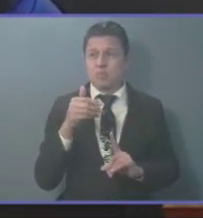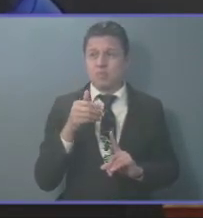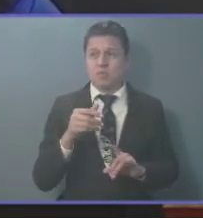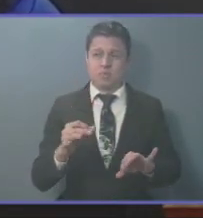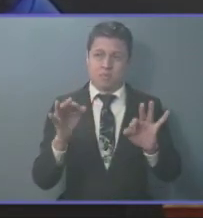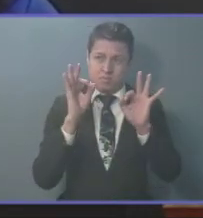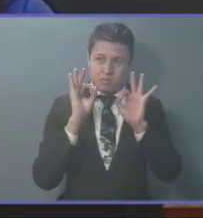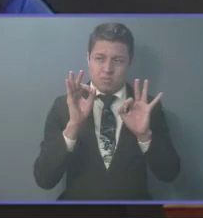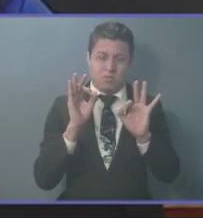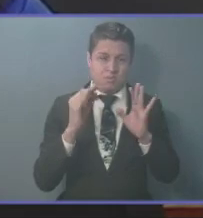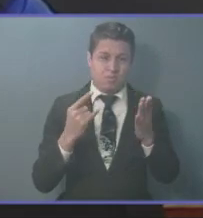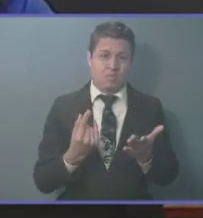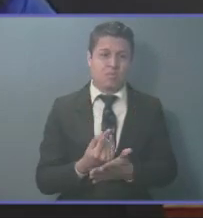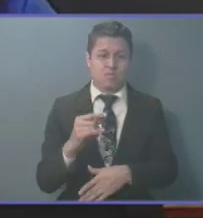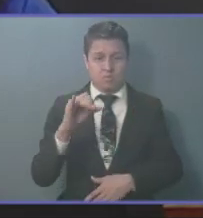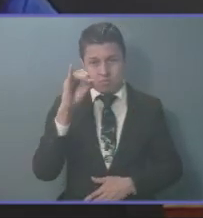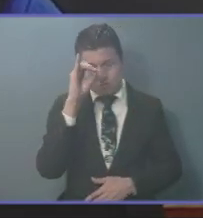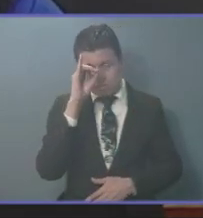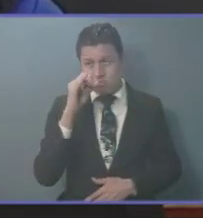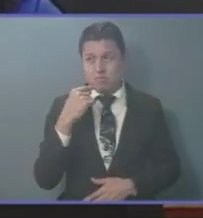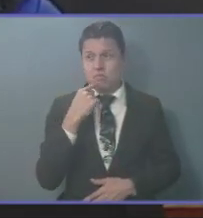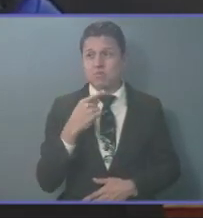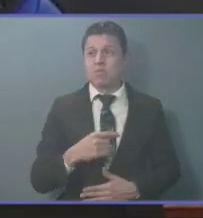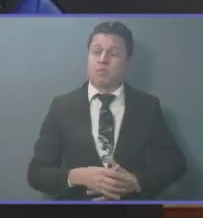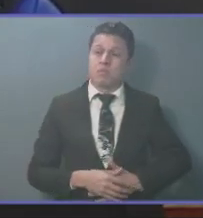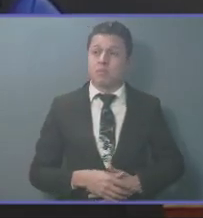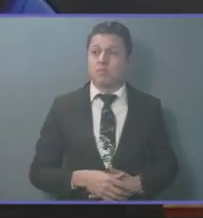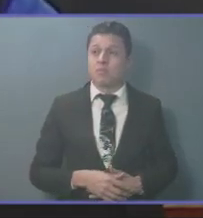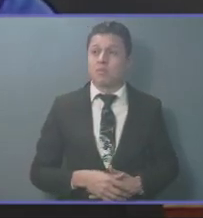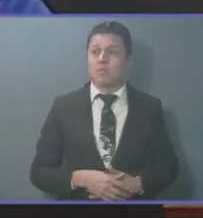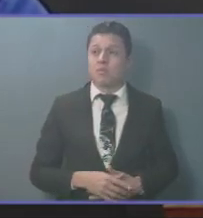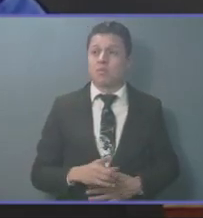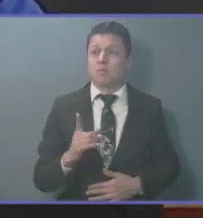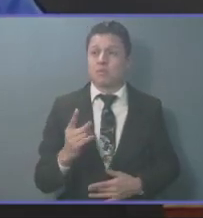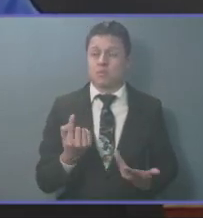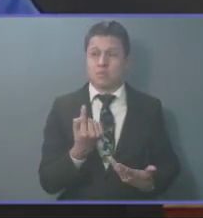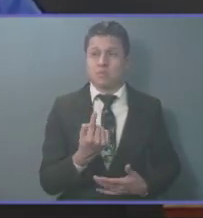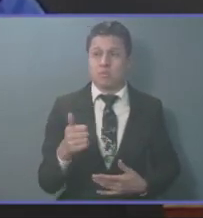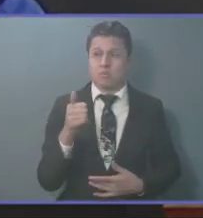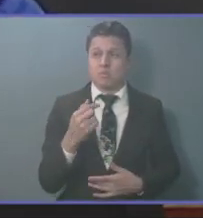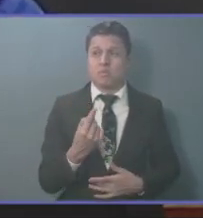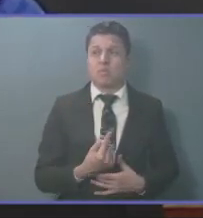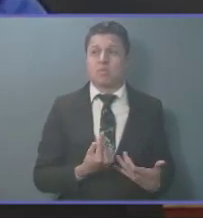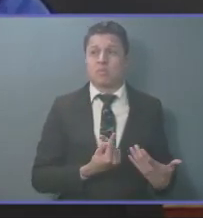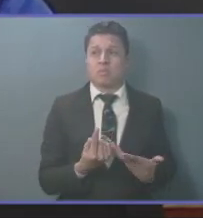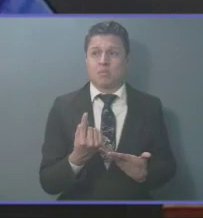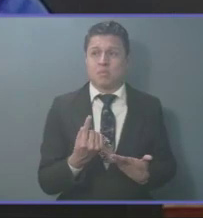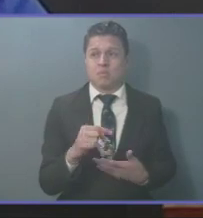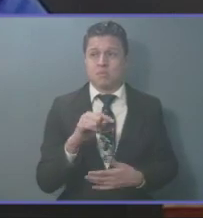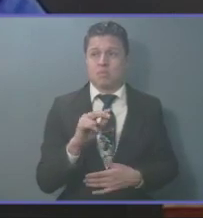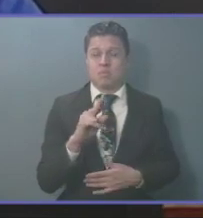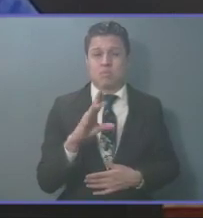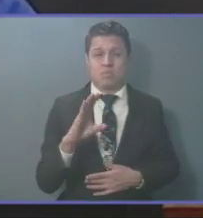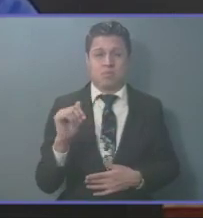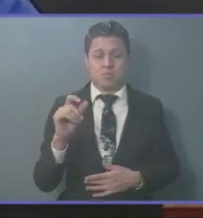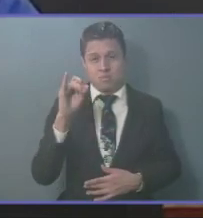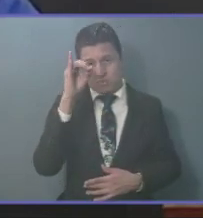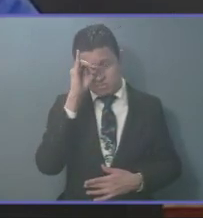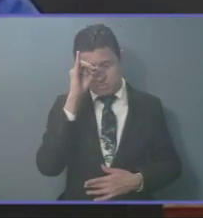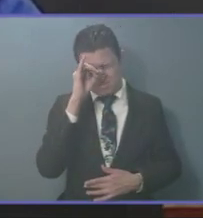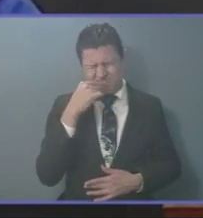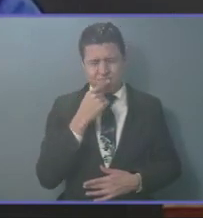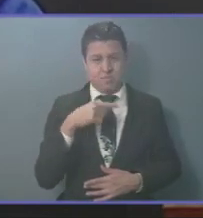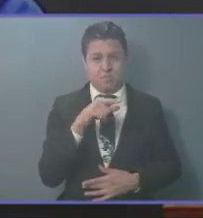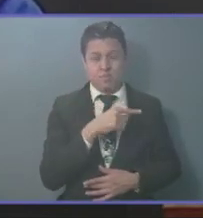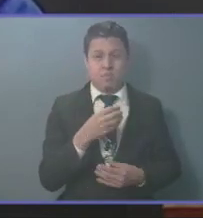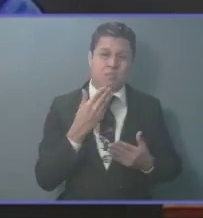prestigio de la universidad de la cual él ejerce la rectoría, la UCA, y en la cual nos expresaba que él deseaba